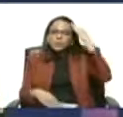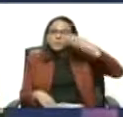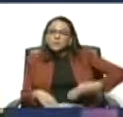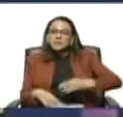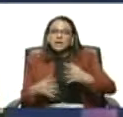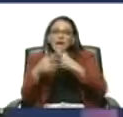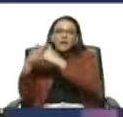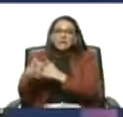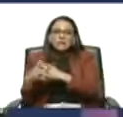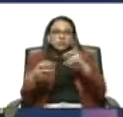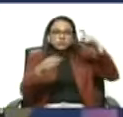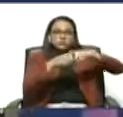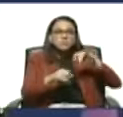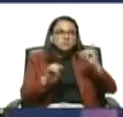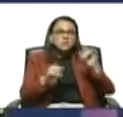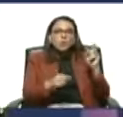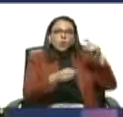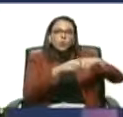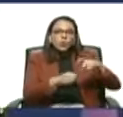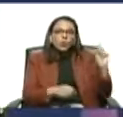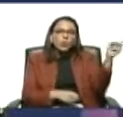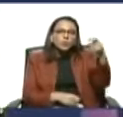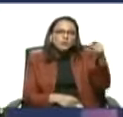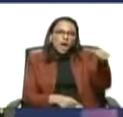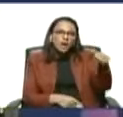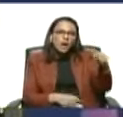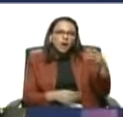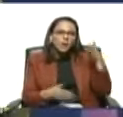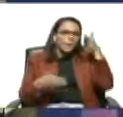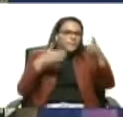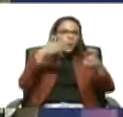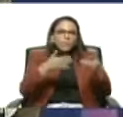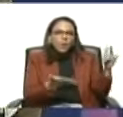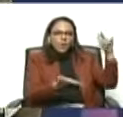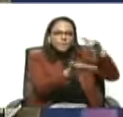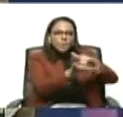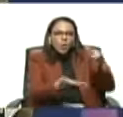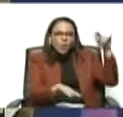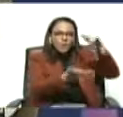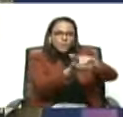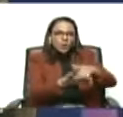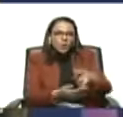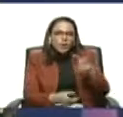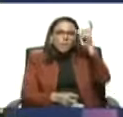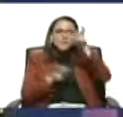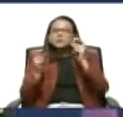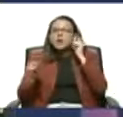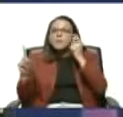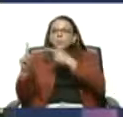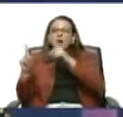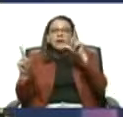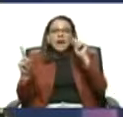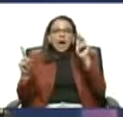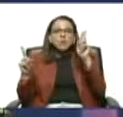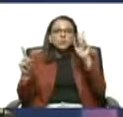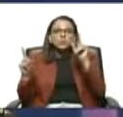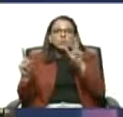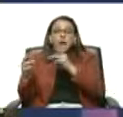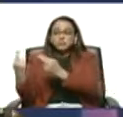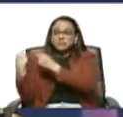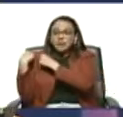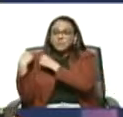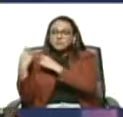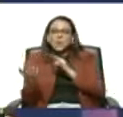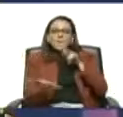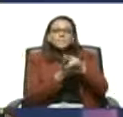las reiteradas visitas de la jefa del Comando Sur, Laura Richardson, que entre